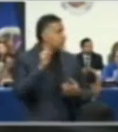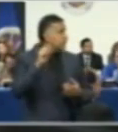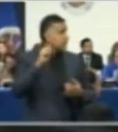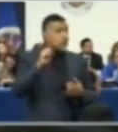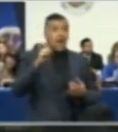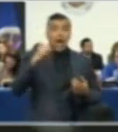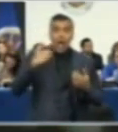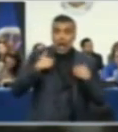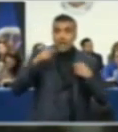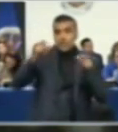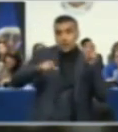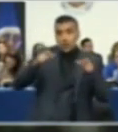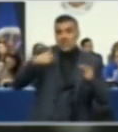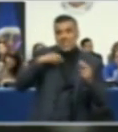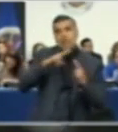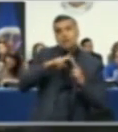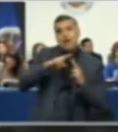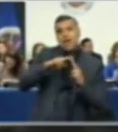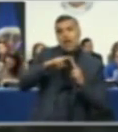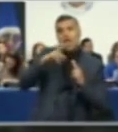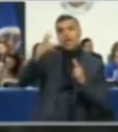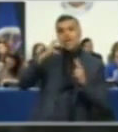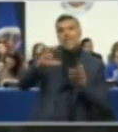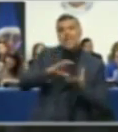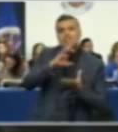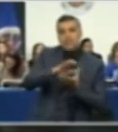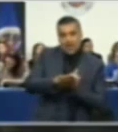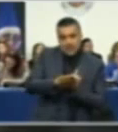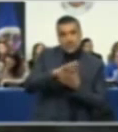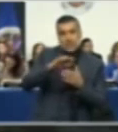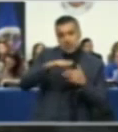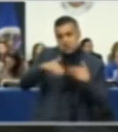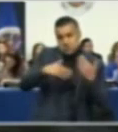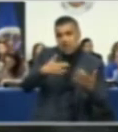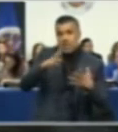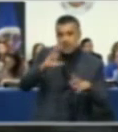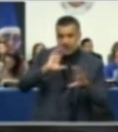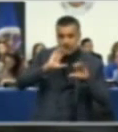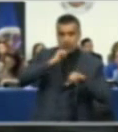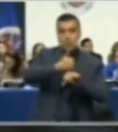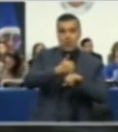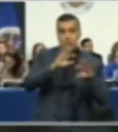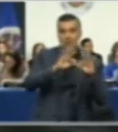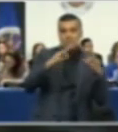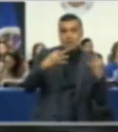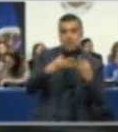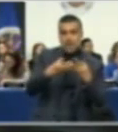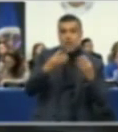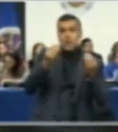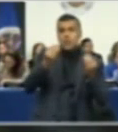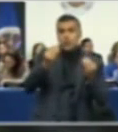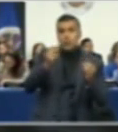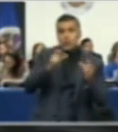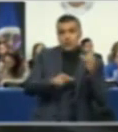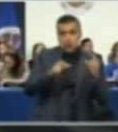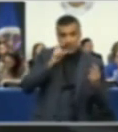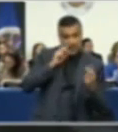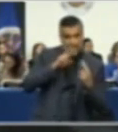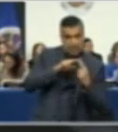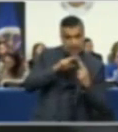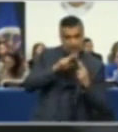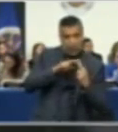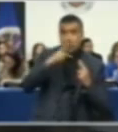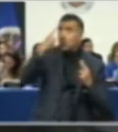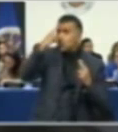Hay chicos que tienen pareja y que quieren casarse, que quieren independizarse, que quieren formar una familia. Hay muchos chicos que están emparejados y